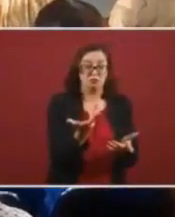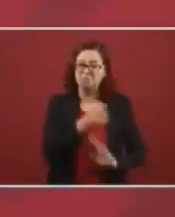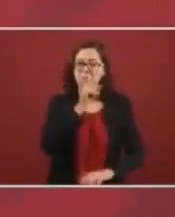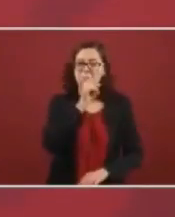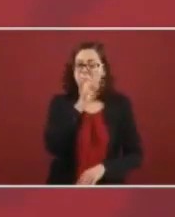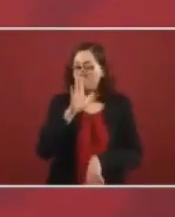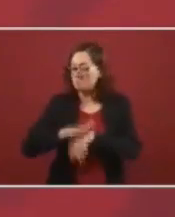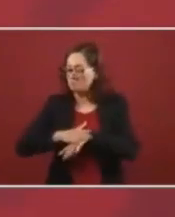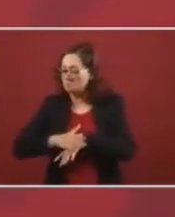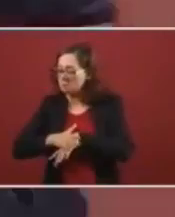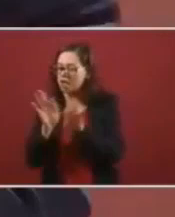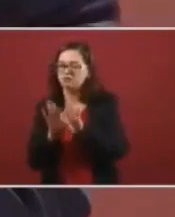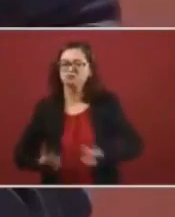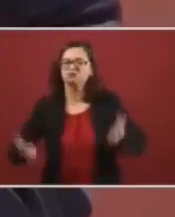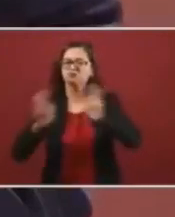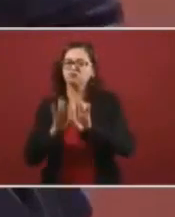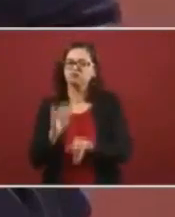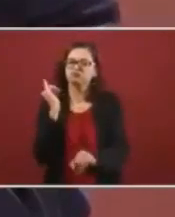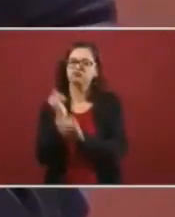sociales, no